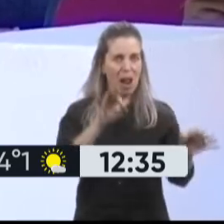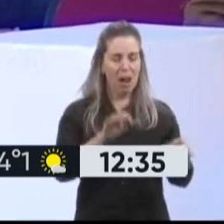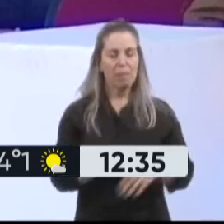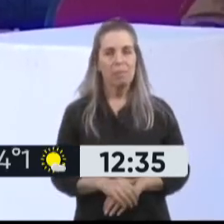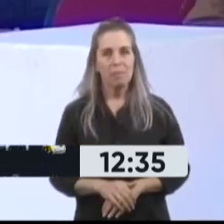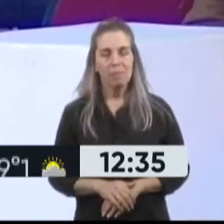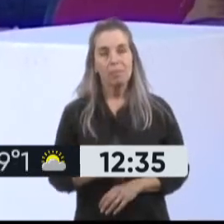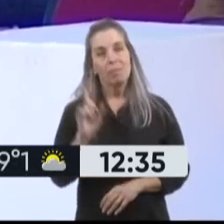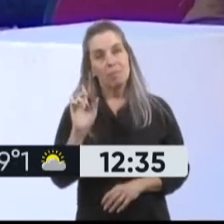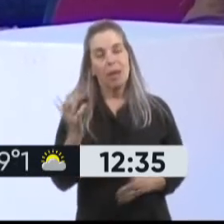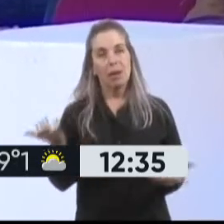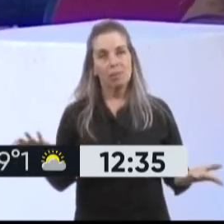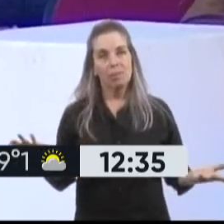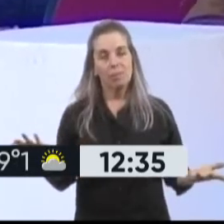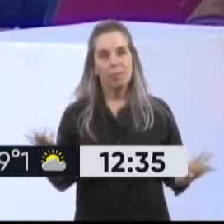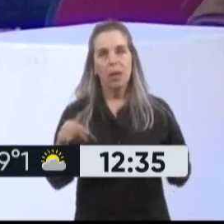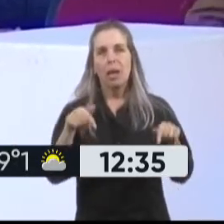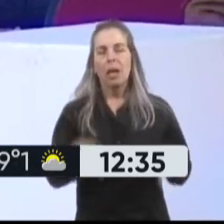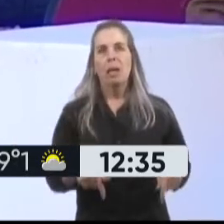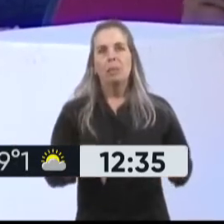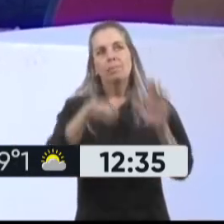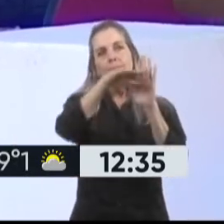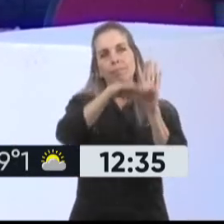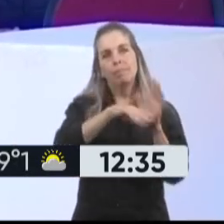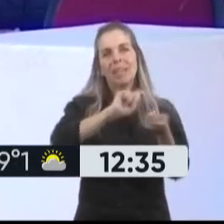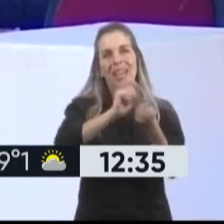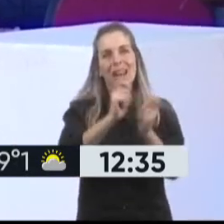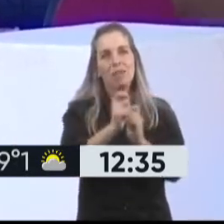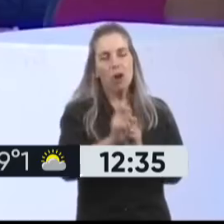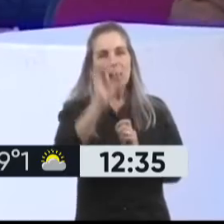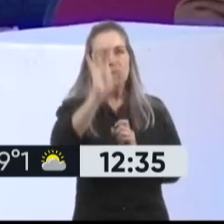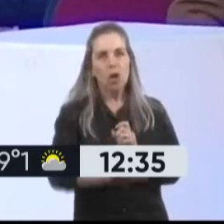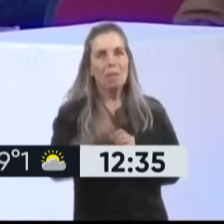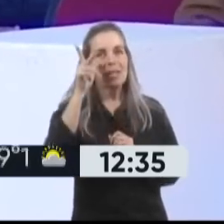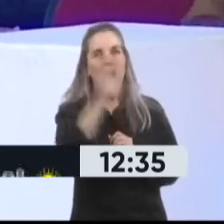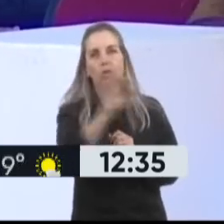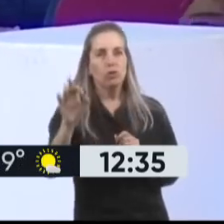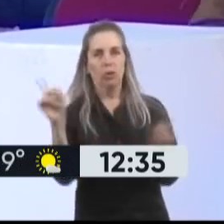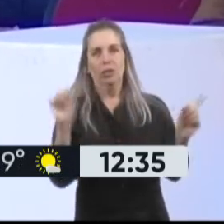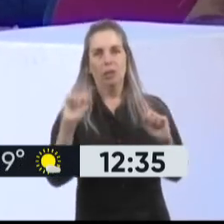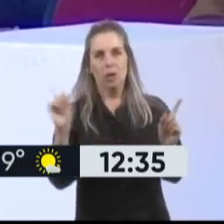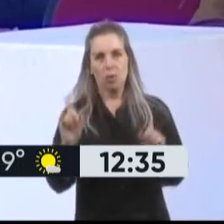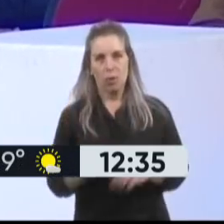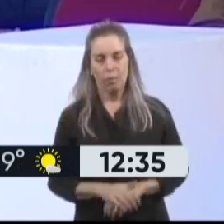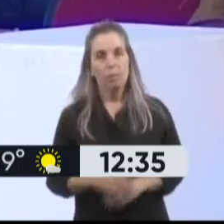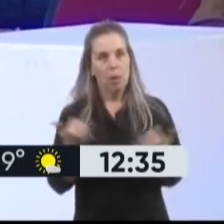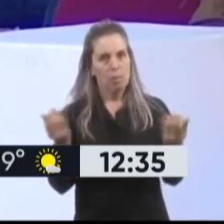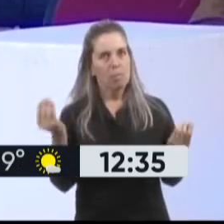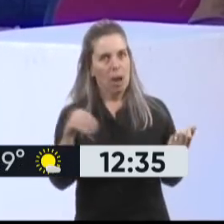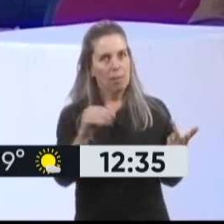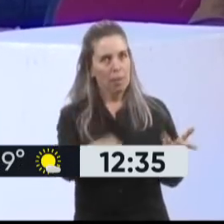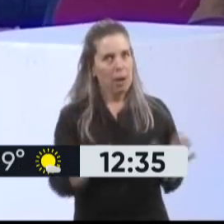Sin embargo, nuestra agenda de reforma no se termina con estas 800 reformas estructurales. Tenemos